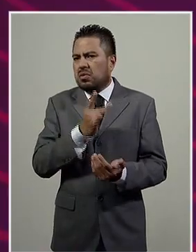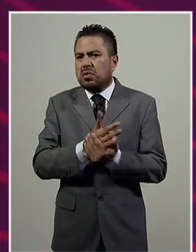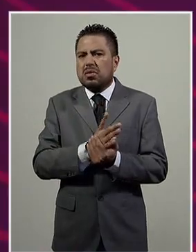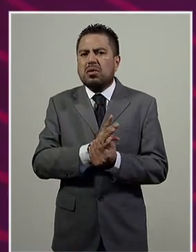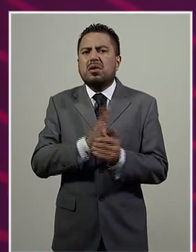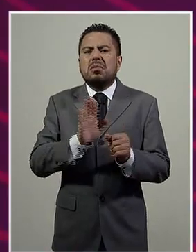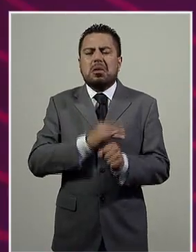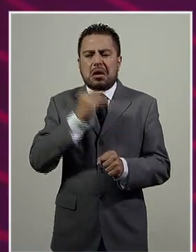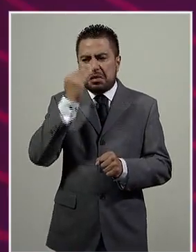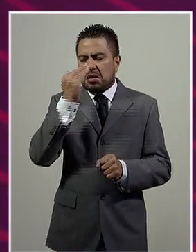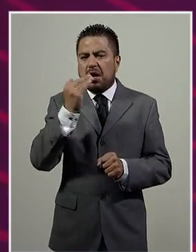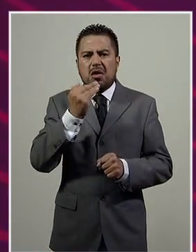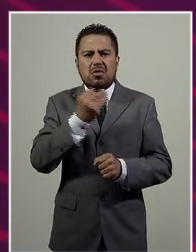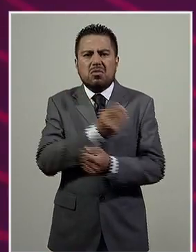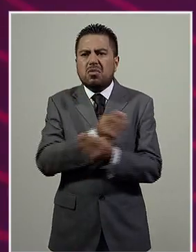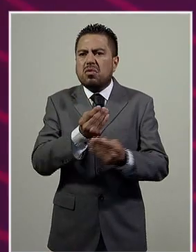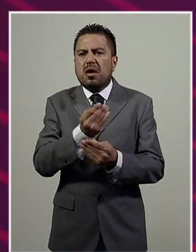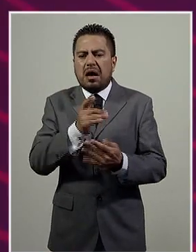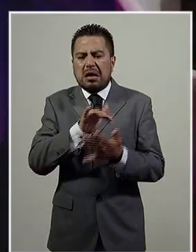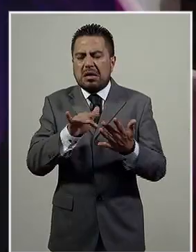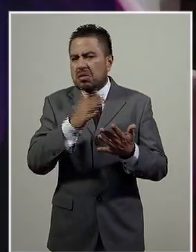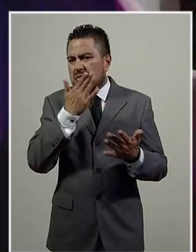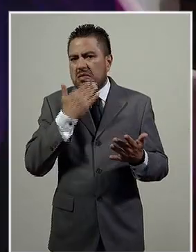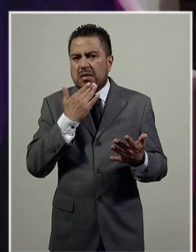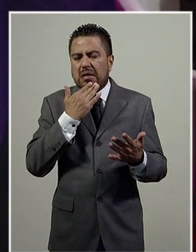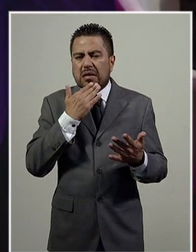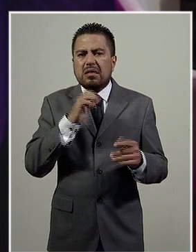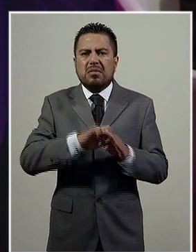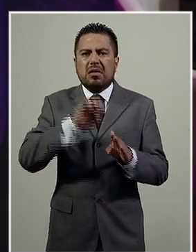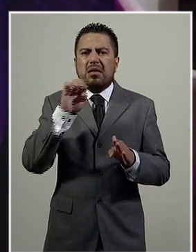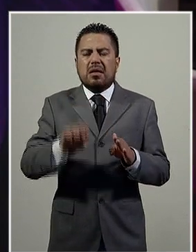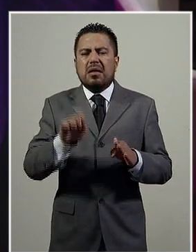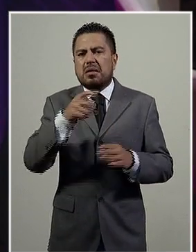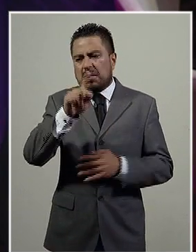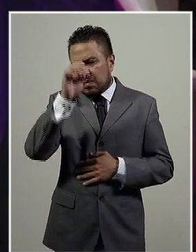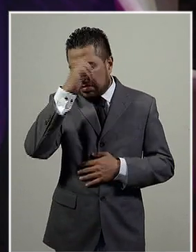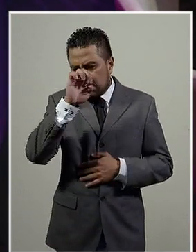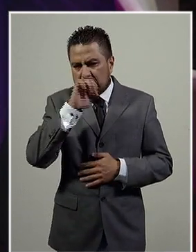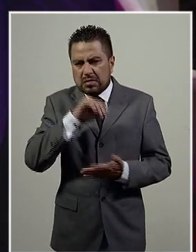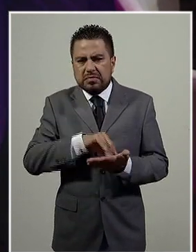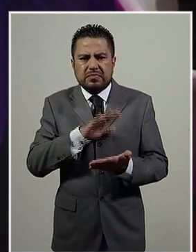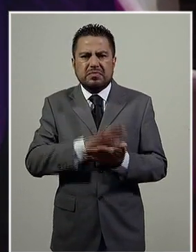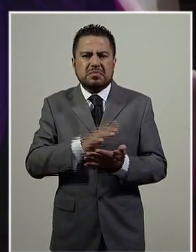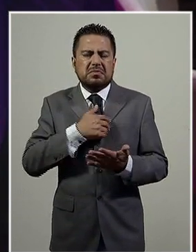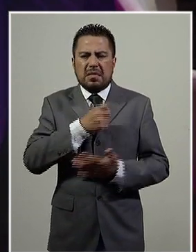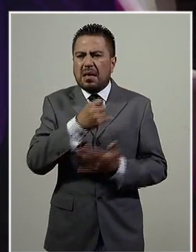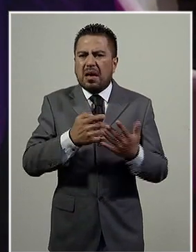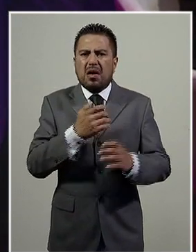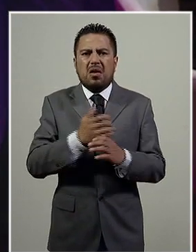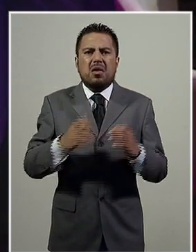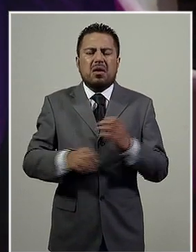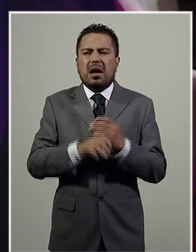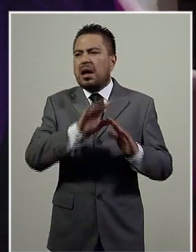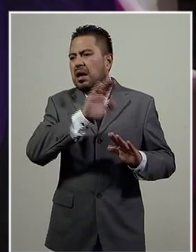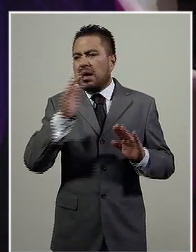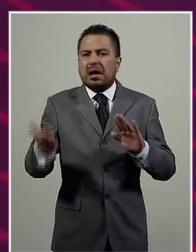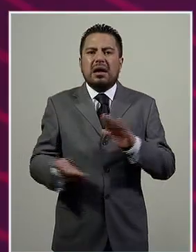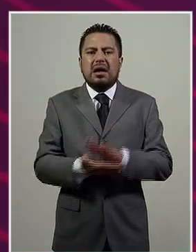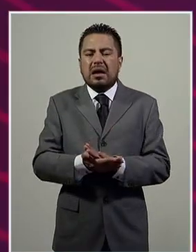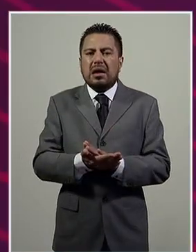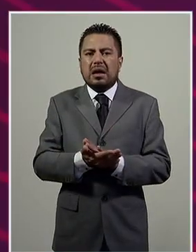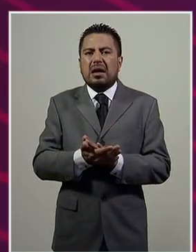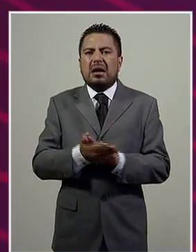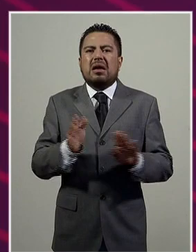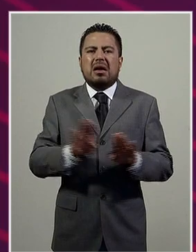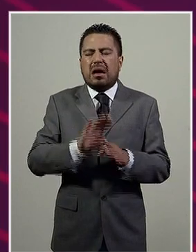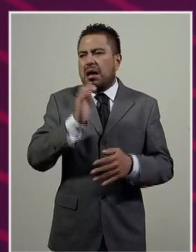no les da tiempo. No te da tiempo ni de leerlo, ¿no? Sí. Entonces, por ejemplo, en nuestro experimento nosotros teníamos un montón de cosas, hasta abajo teníamos hasta